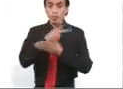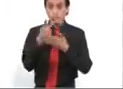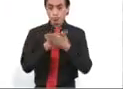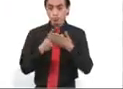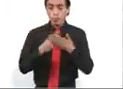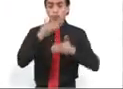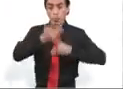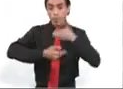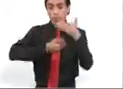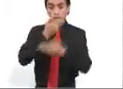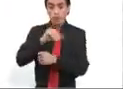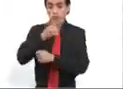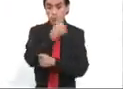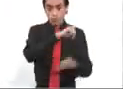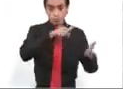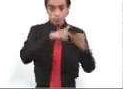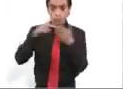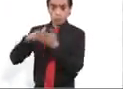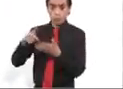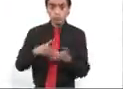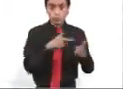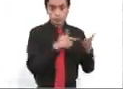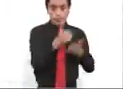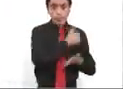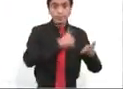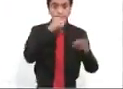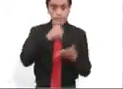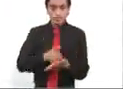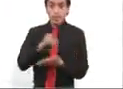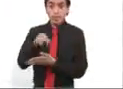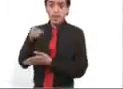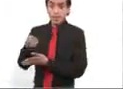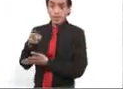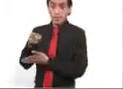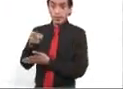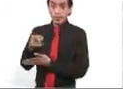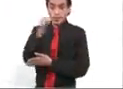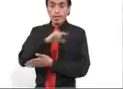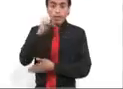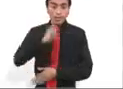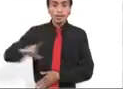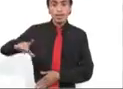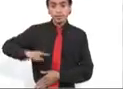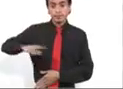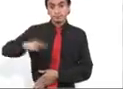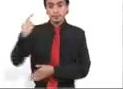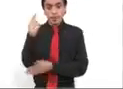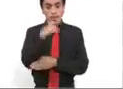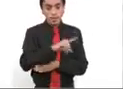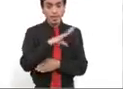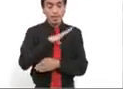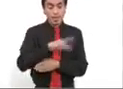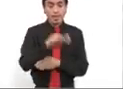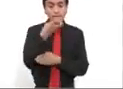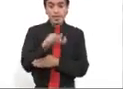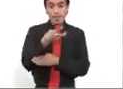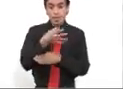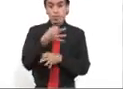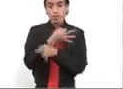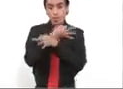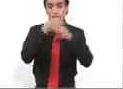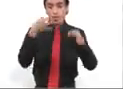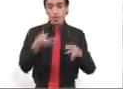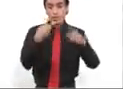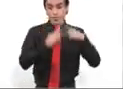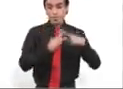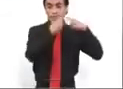otros lugares de la ciudad. Lo hicimos por instrucciones de la jefa de gobierno cuando ella anunció el cablebús en Coatepec, dijo,